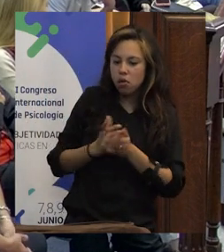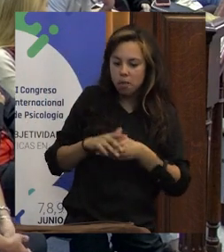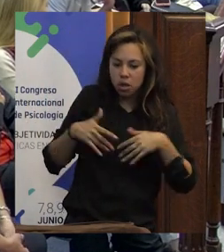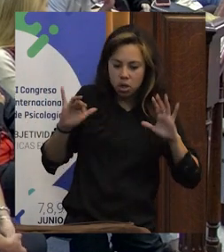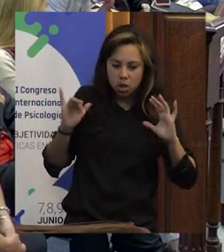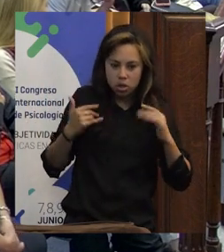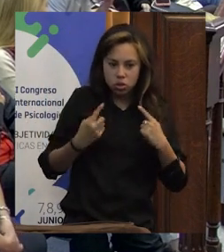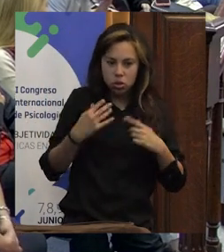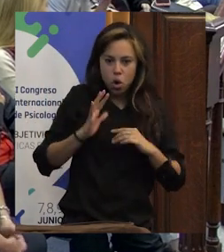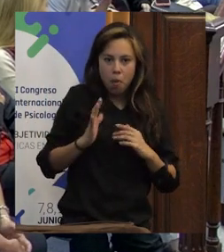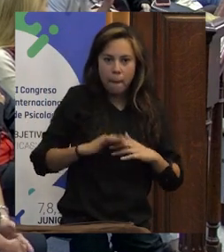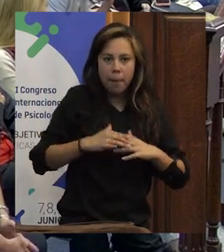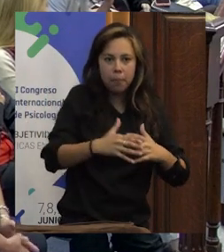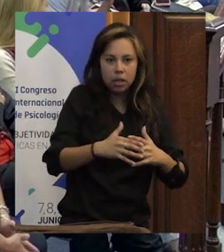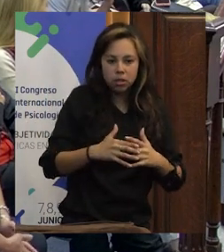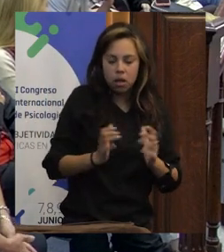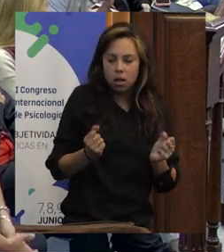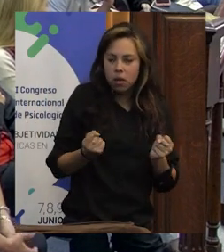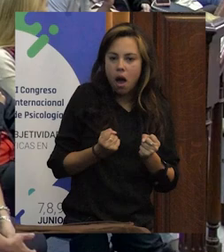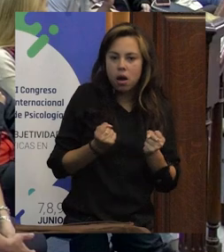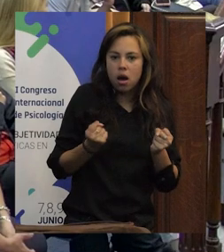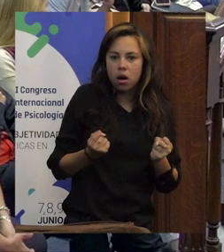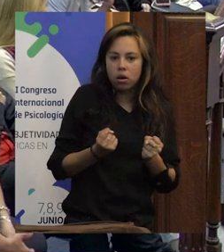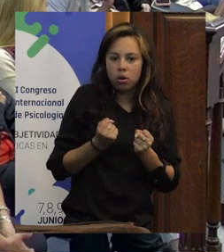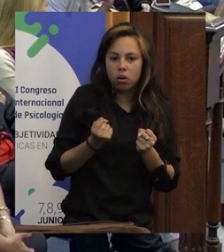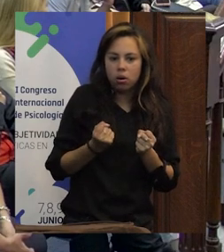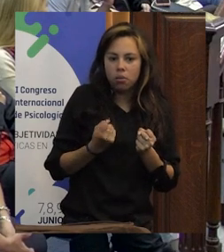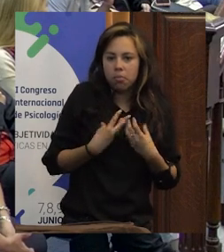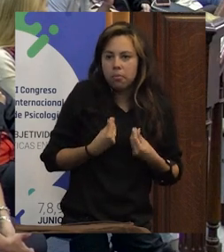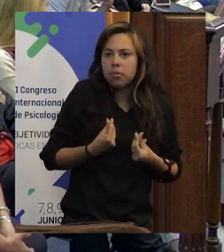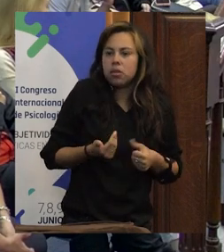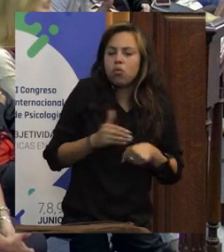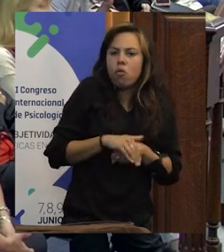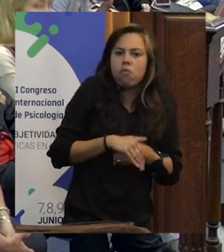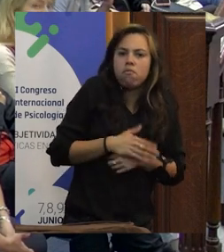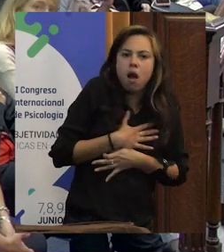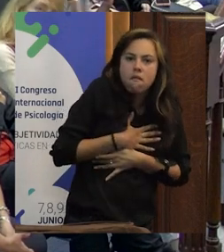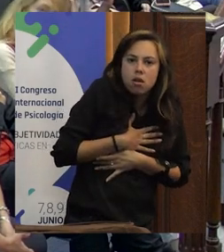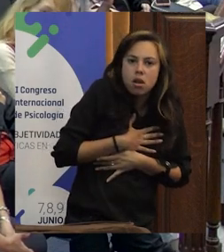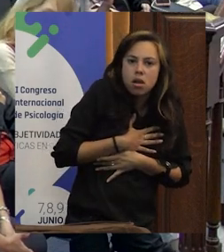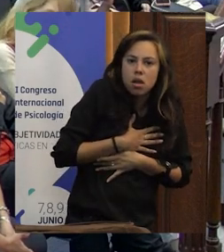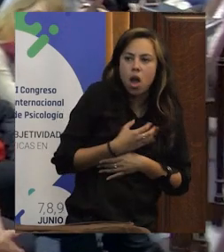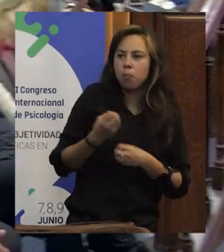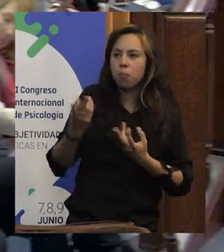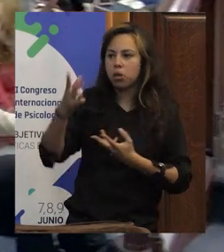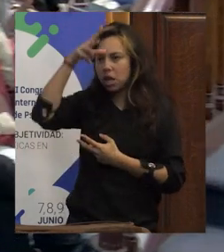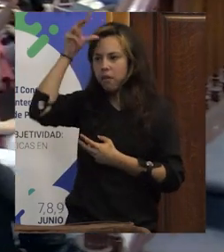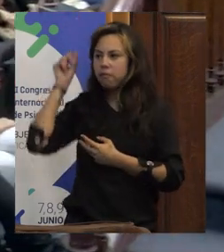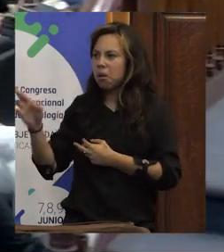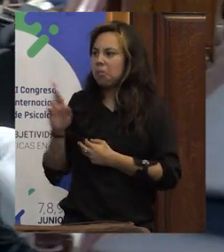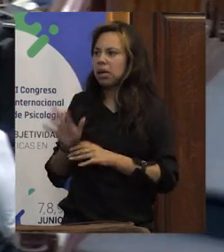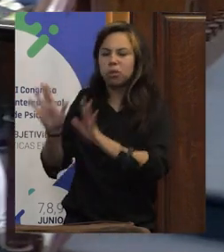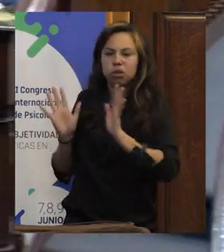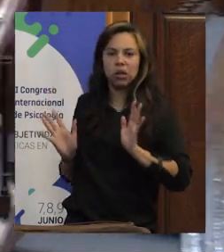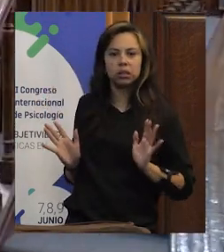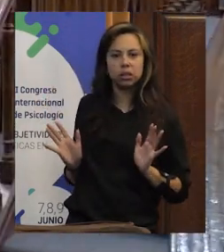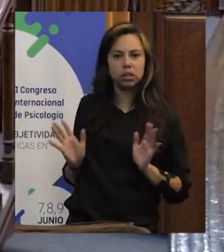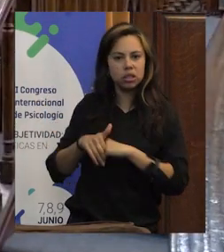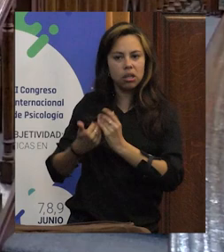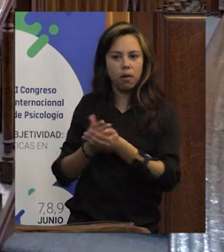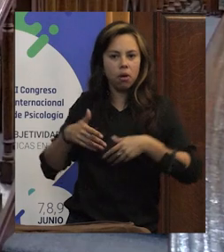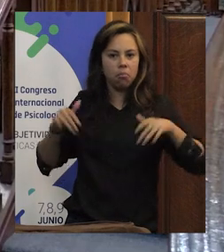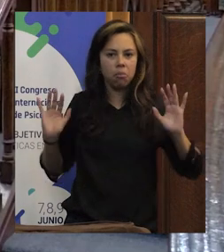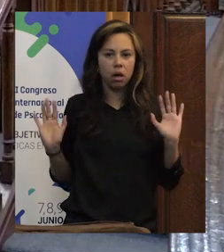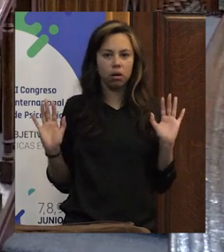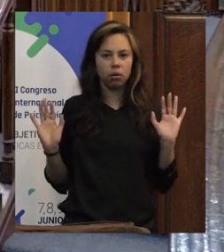situación es que aparece como culpable es consultante o bueno, la madre para